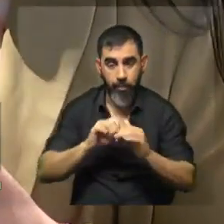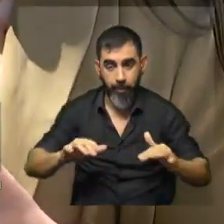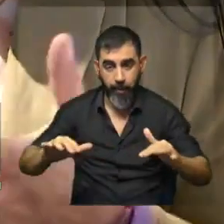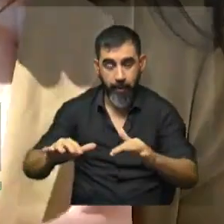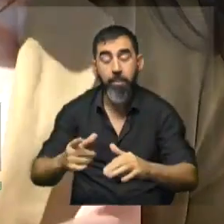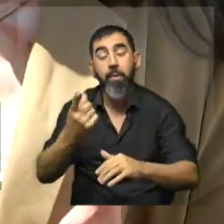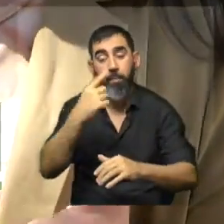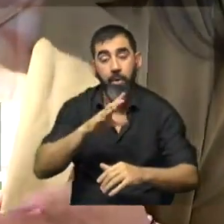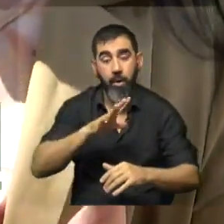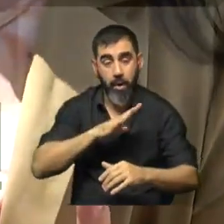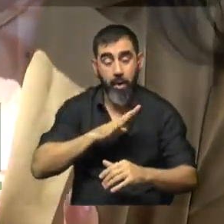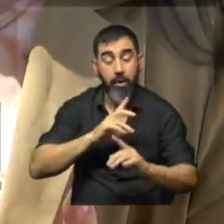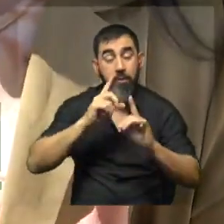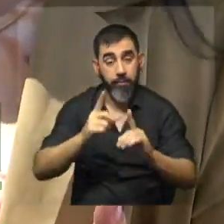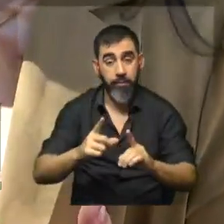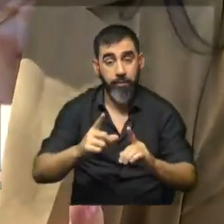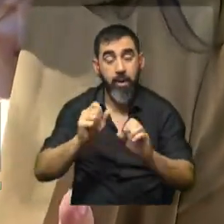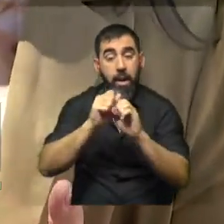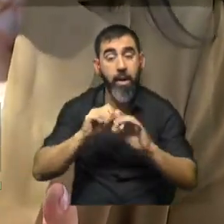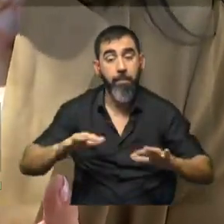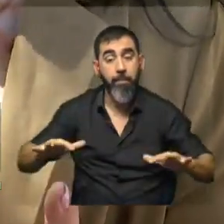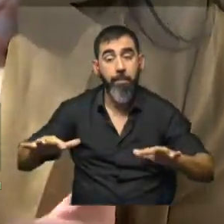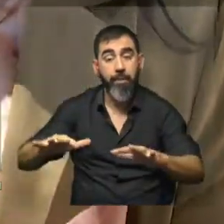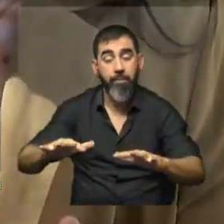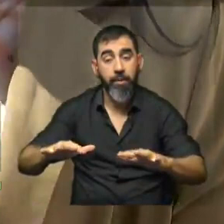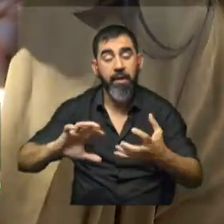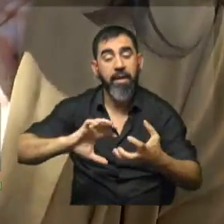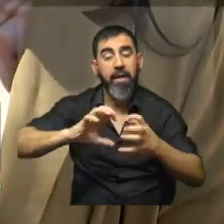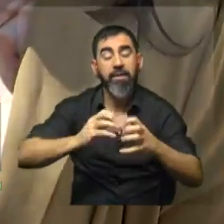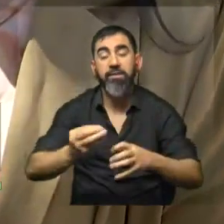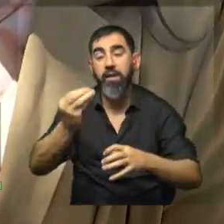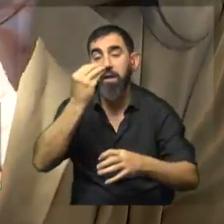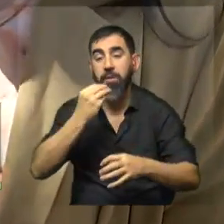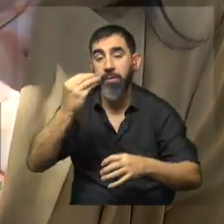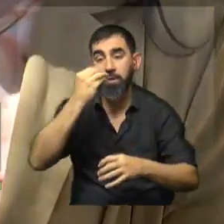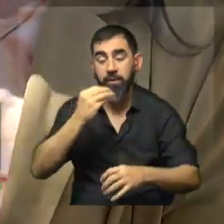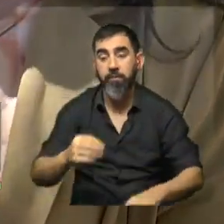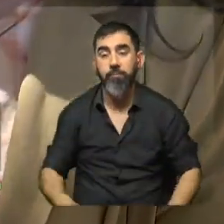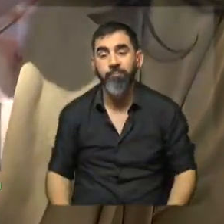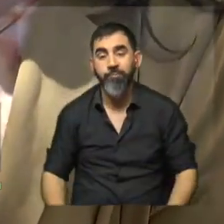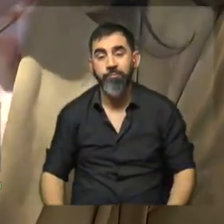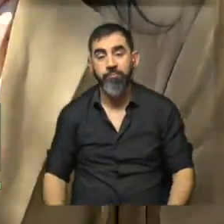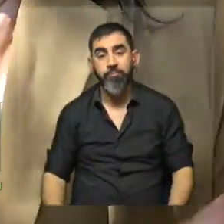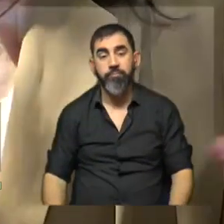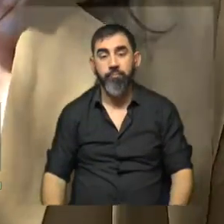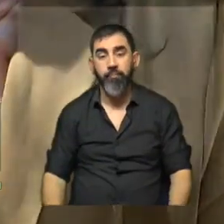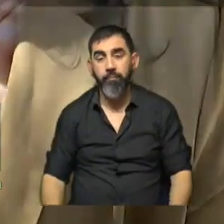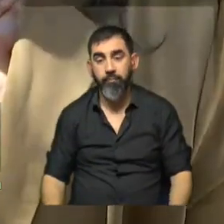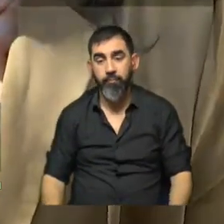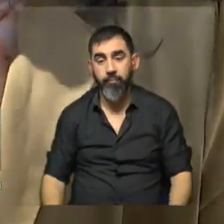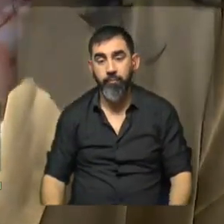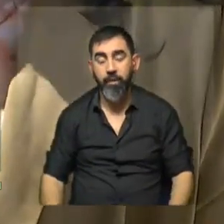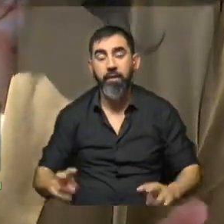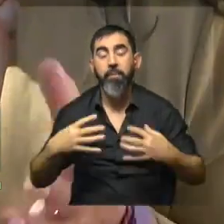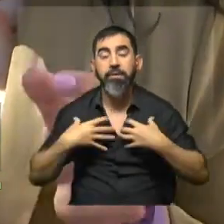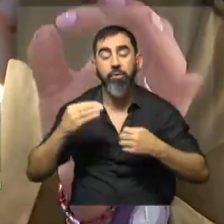existe y está latente y pulsante la pandemia de la crisis alimentaria. Y eso tenemos que ponerle, cuando hablamos de